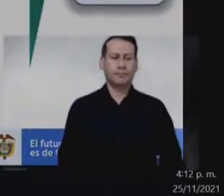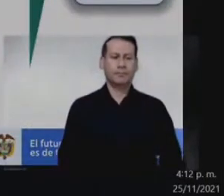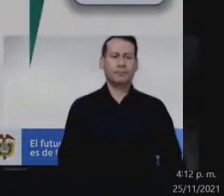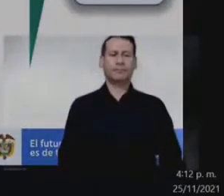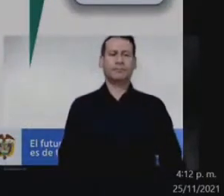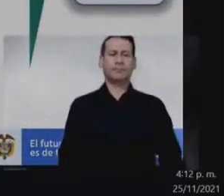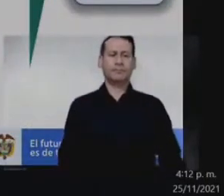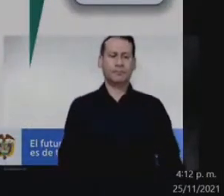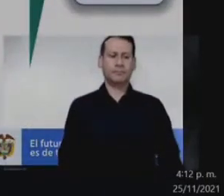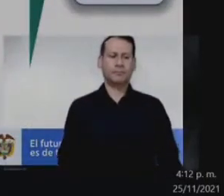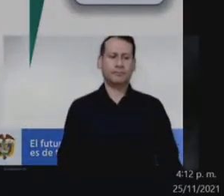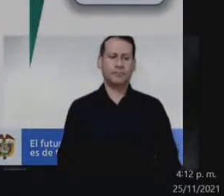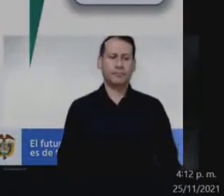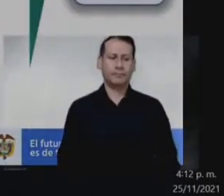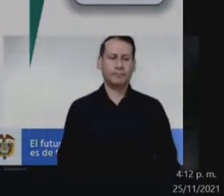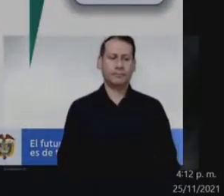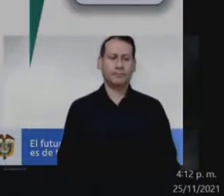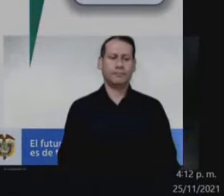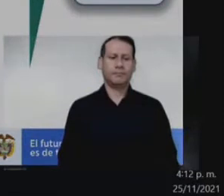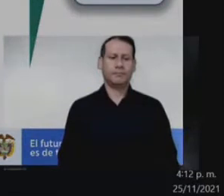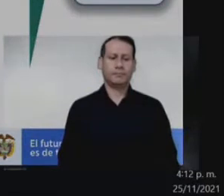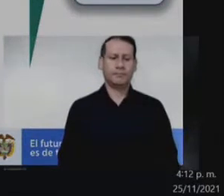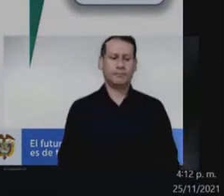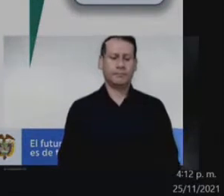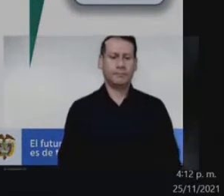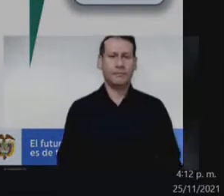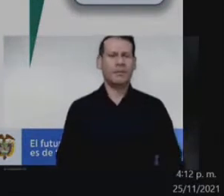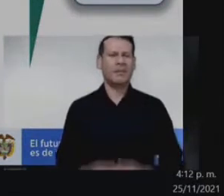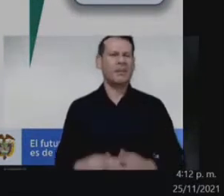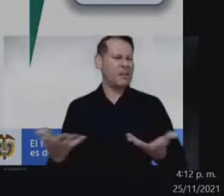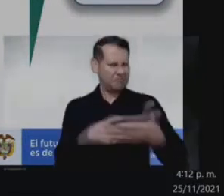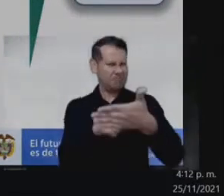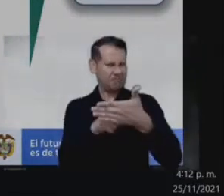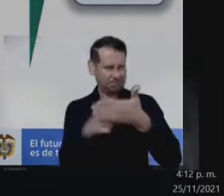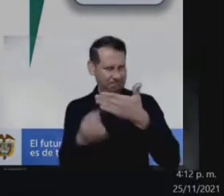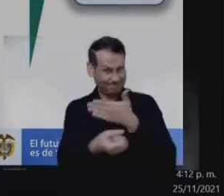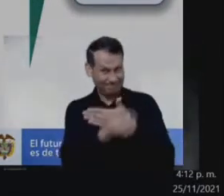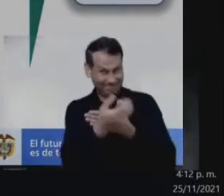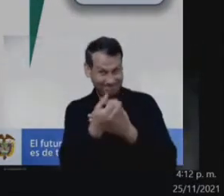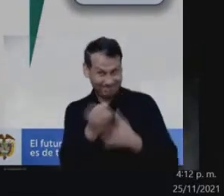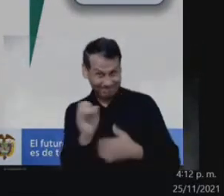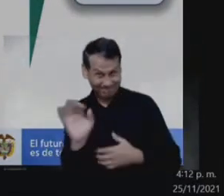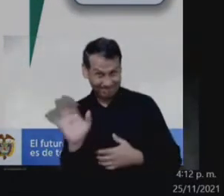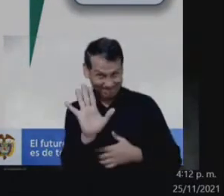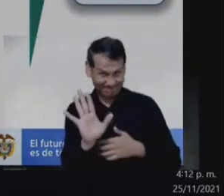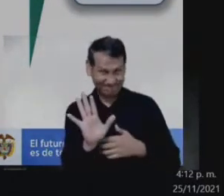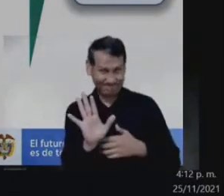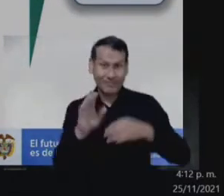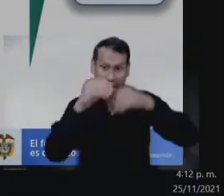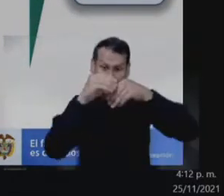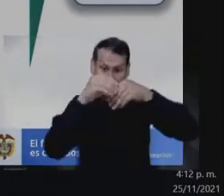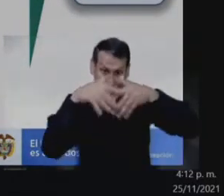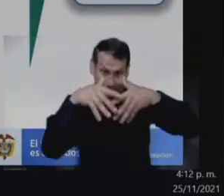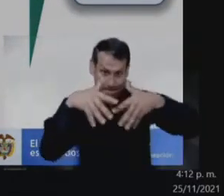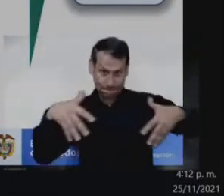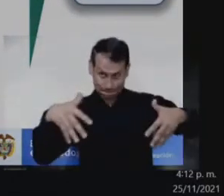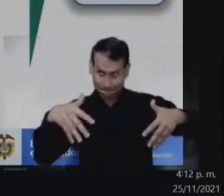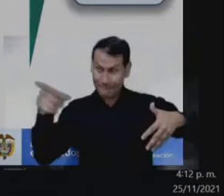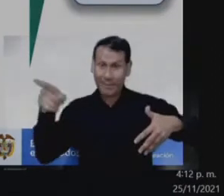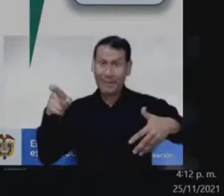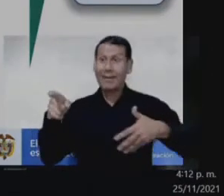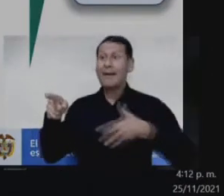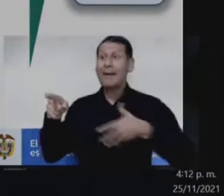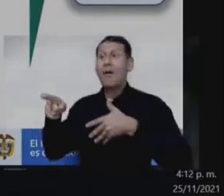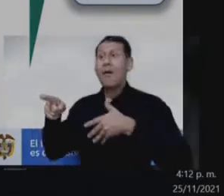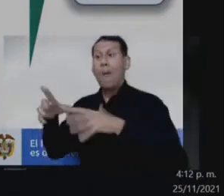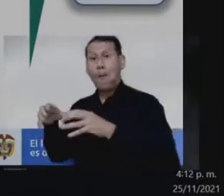Bueno, acá me quise traer, digamos, como un pequeño esquema que nos gusta trabajar mucho desde el Departamento Nacional de Planeación, porque lo venimos